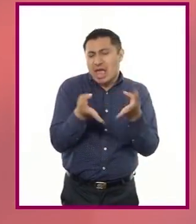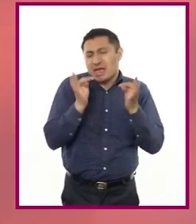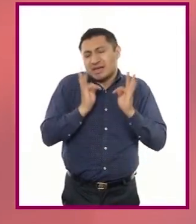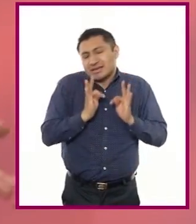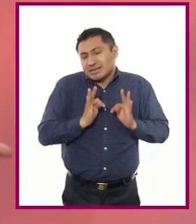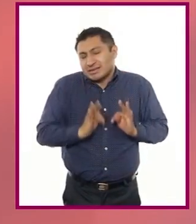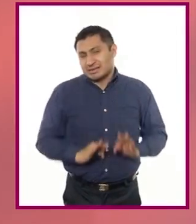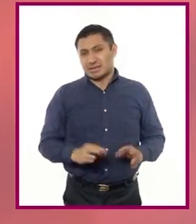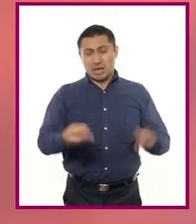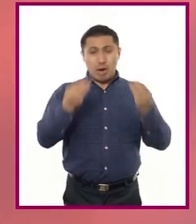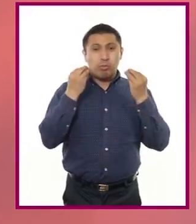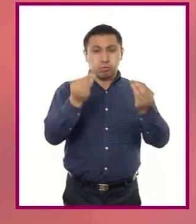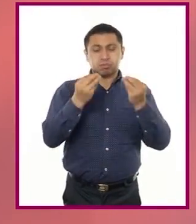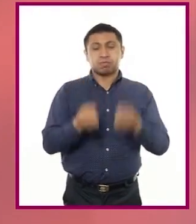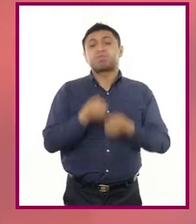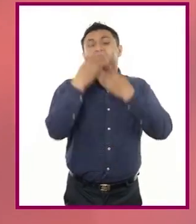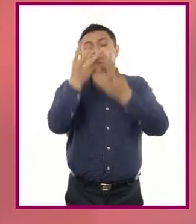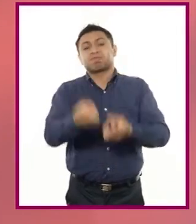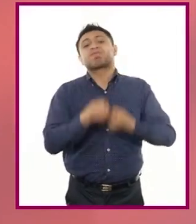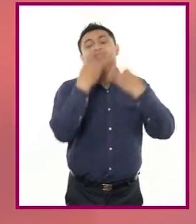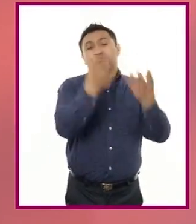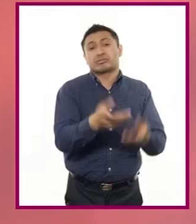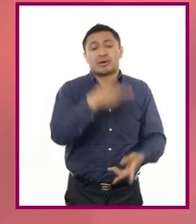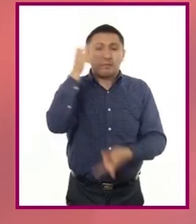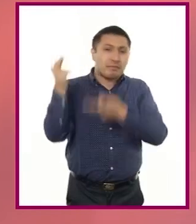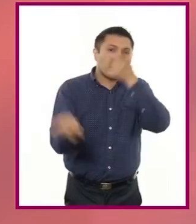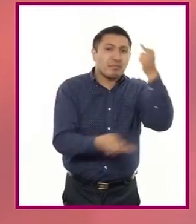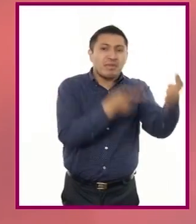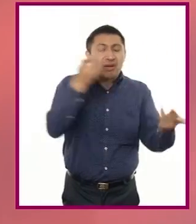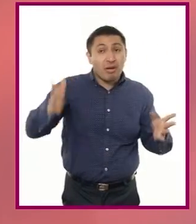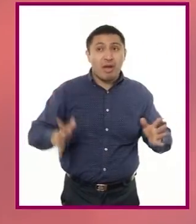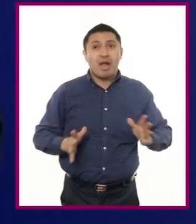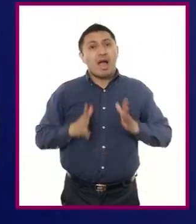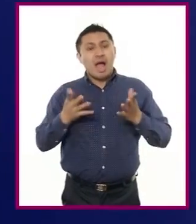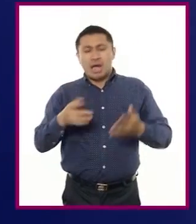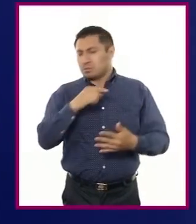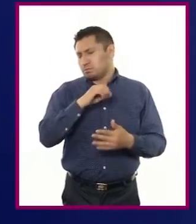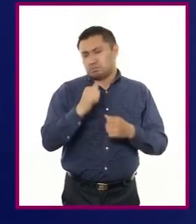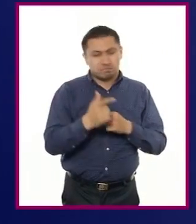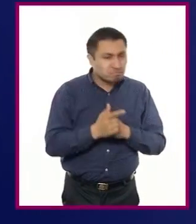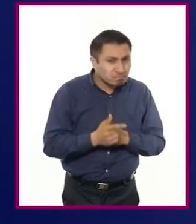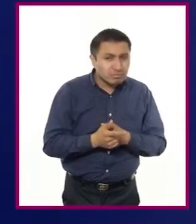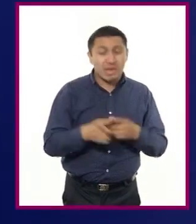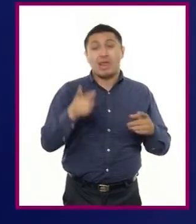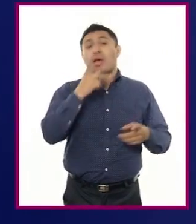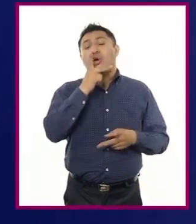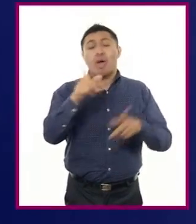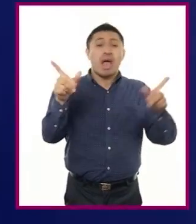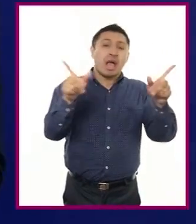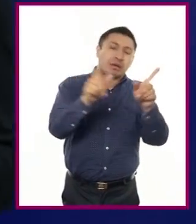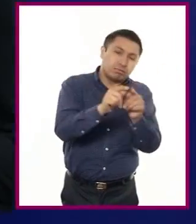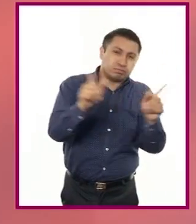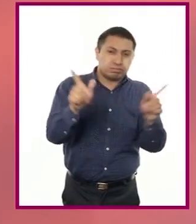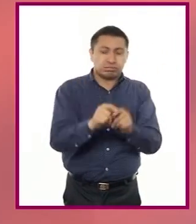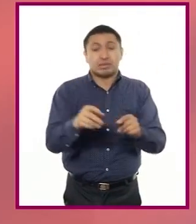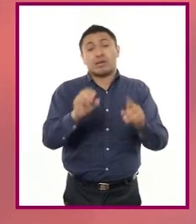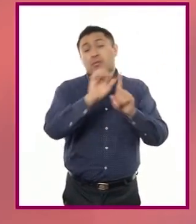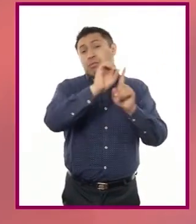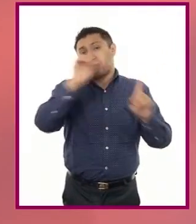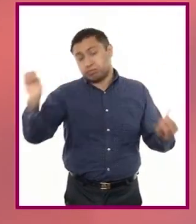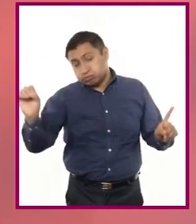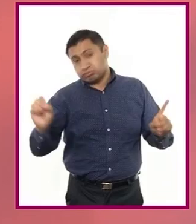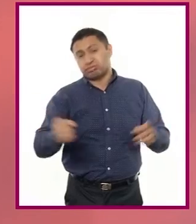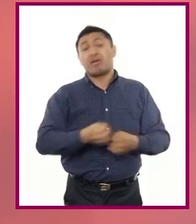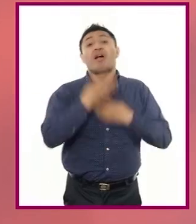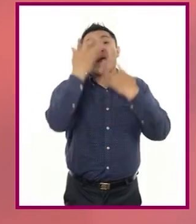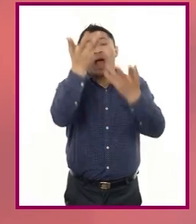relajado, abundante en expresiones interrogativas y exclamativas, con empleo de diminutivos, frases hechas,